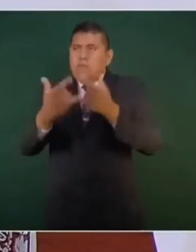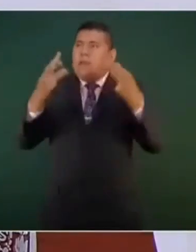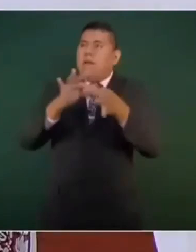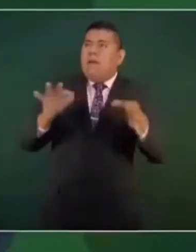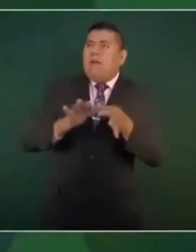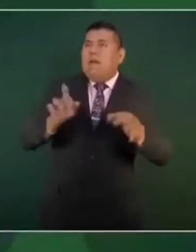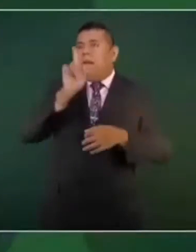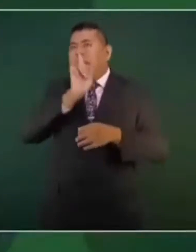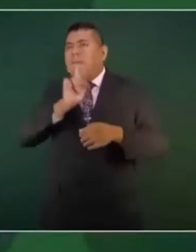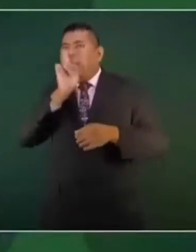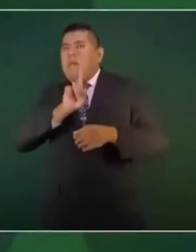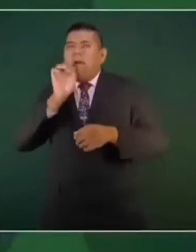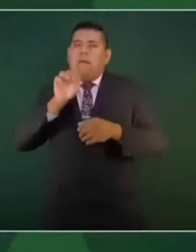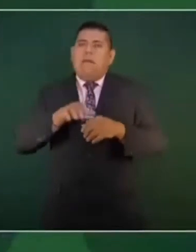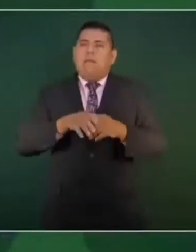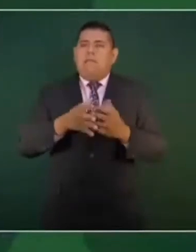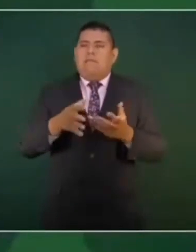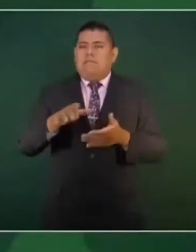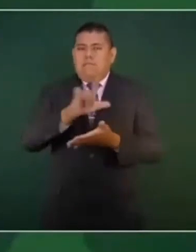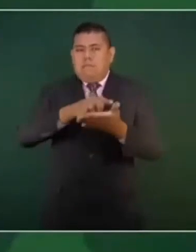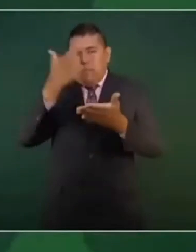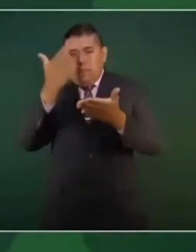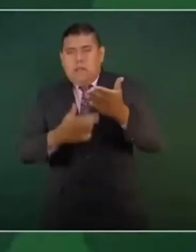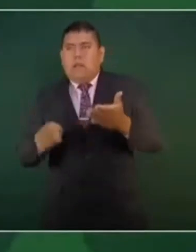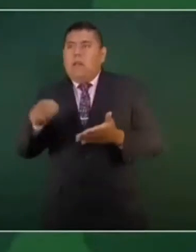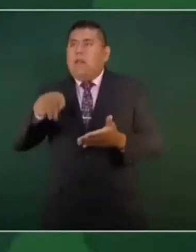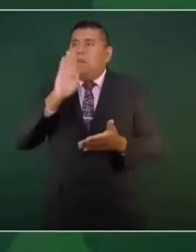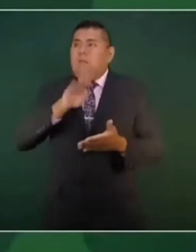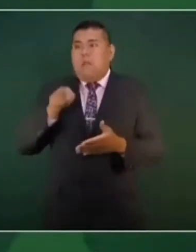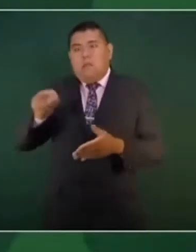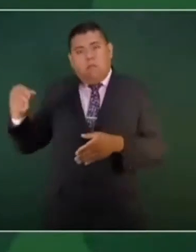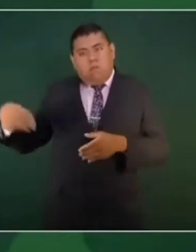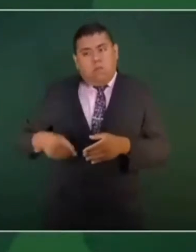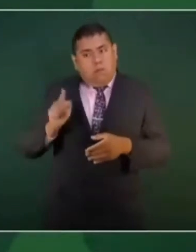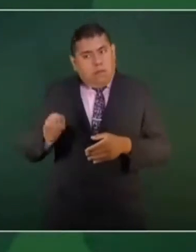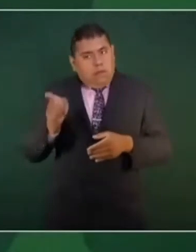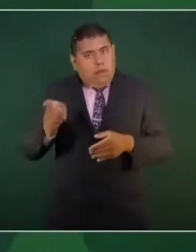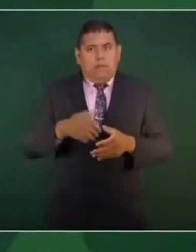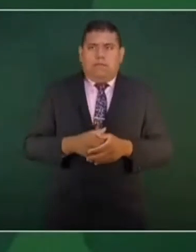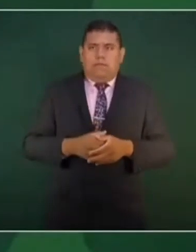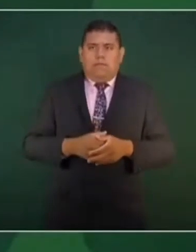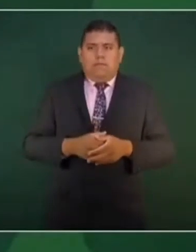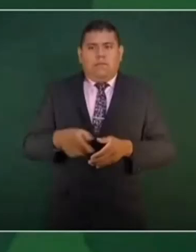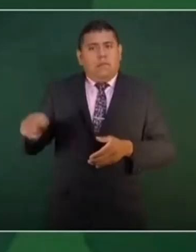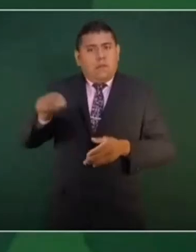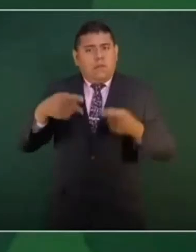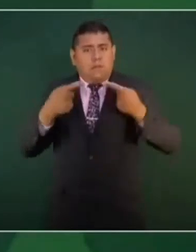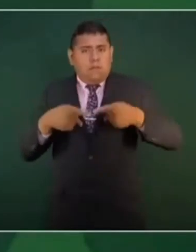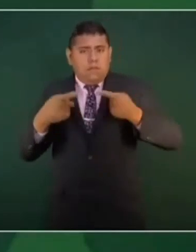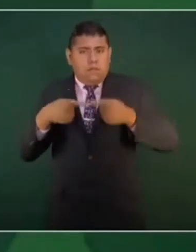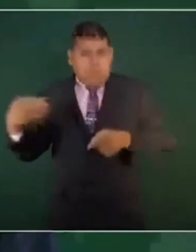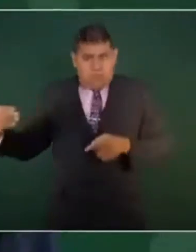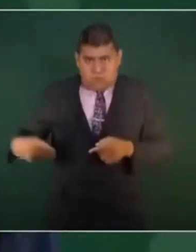crear el delito culpar agentes